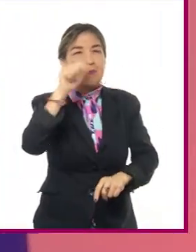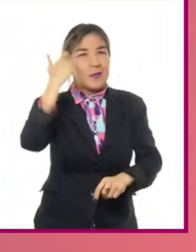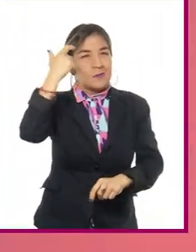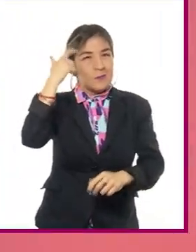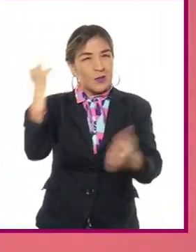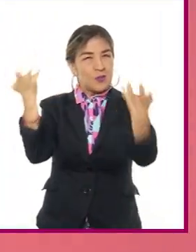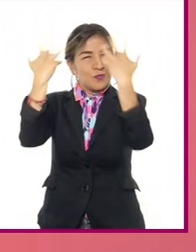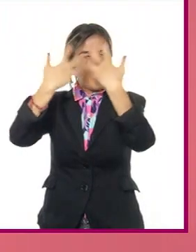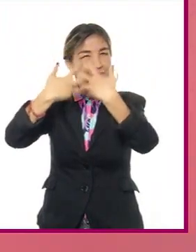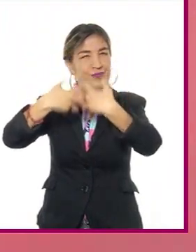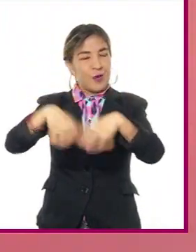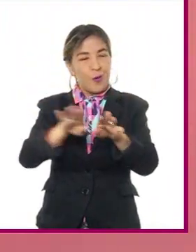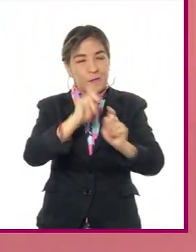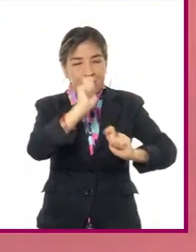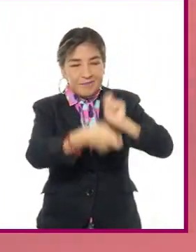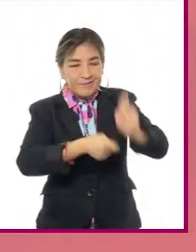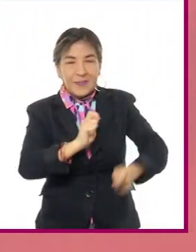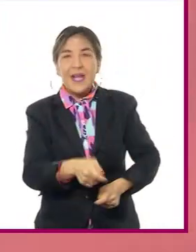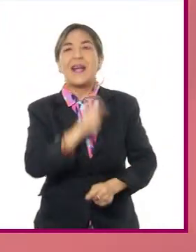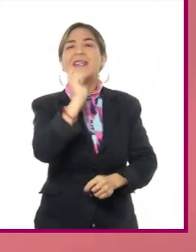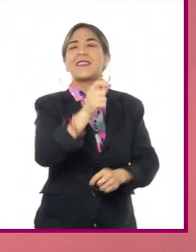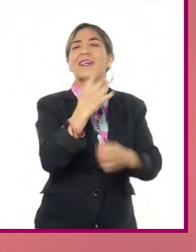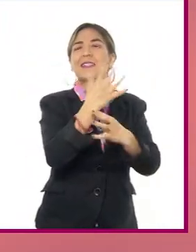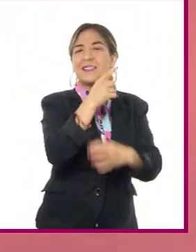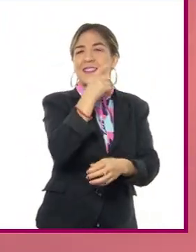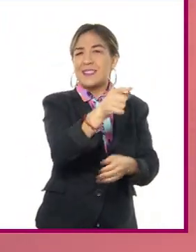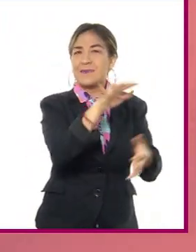e interpretando lo que quieren decir.